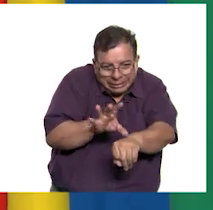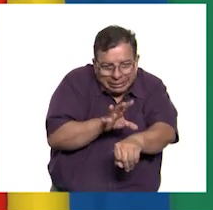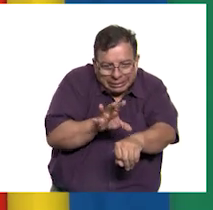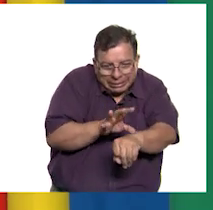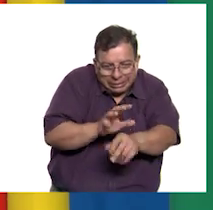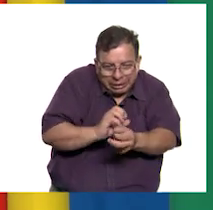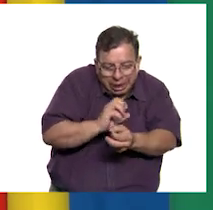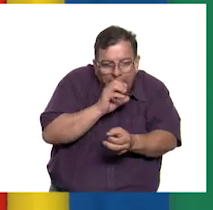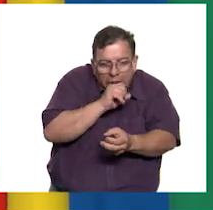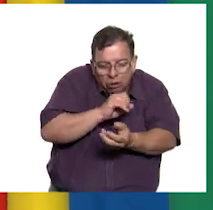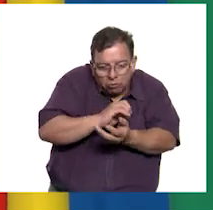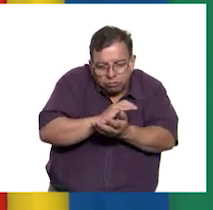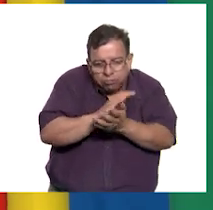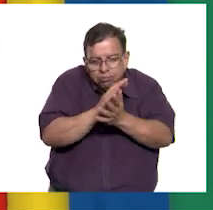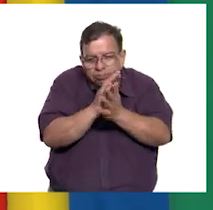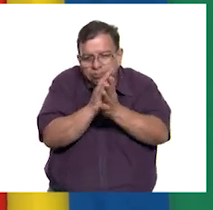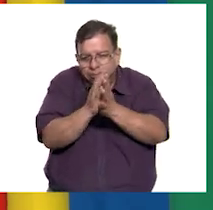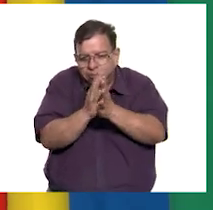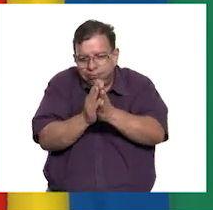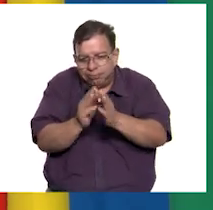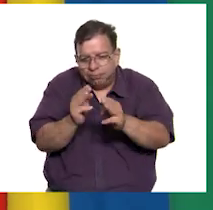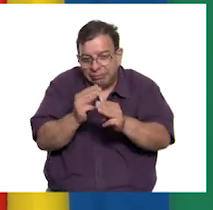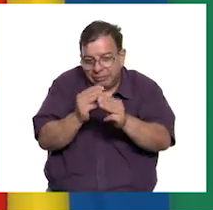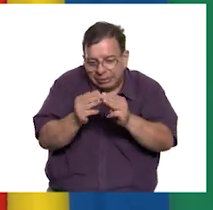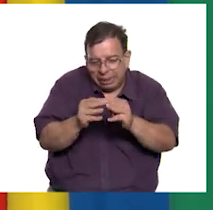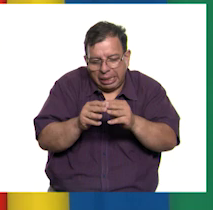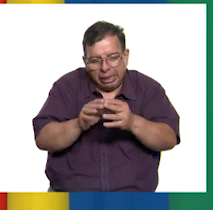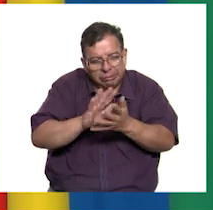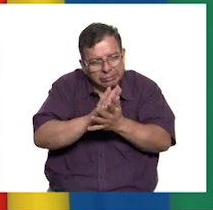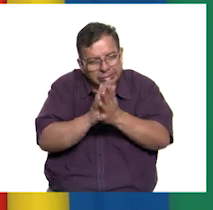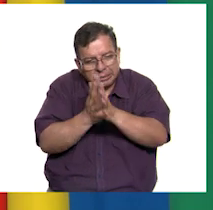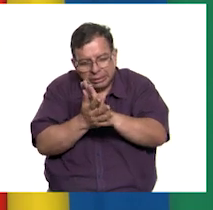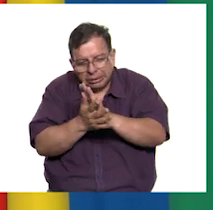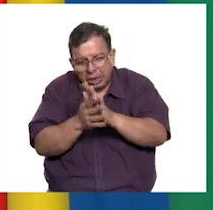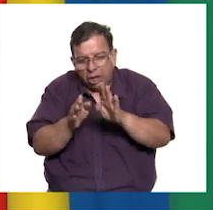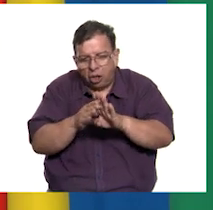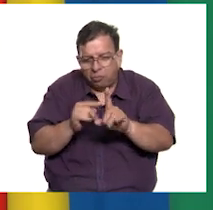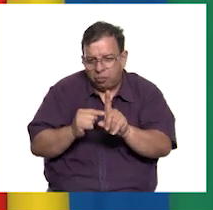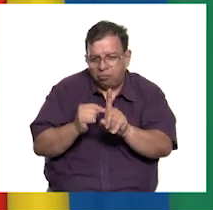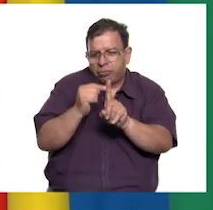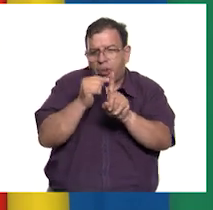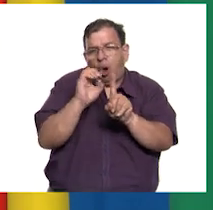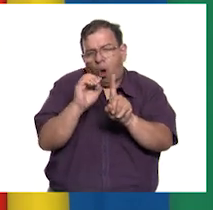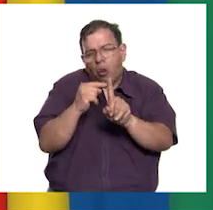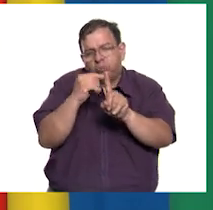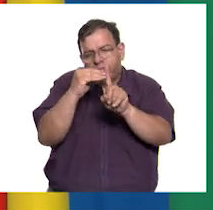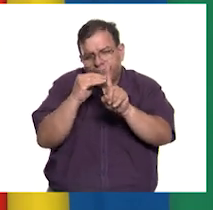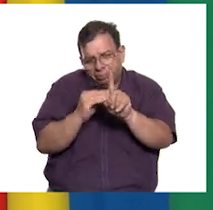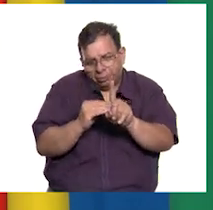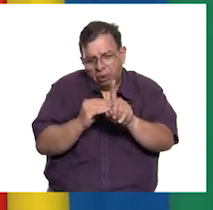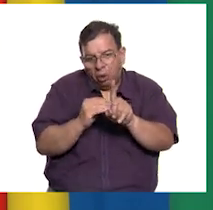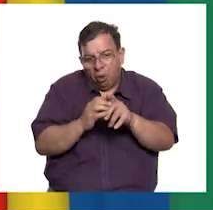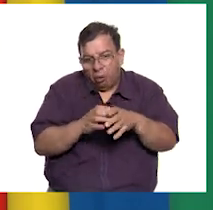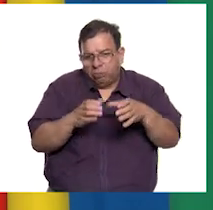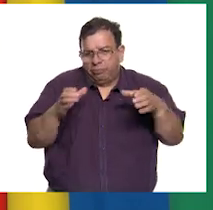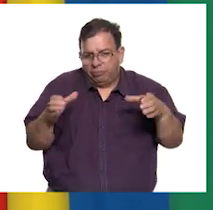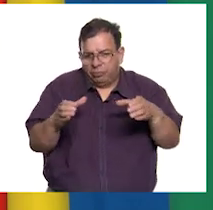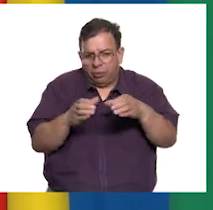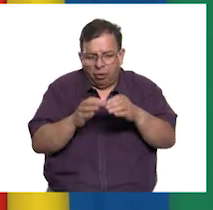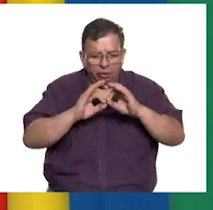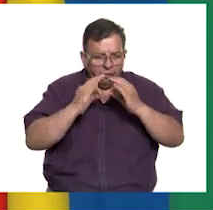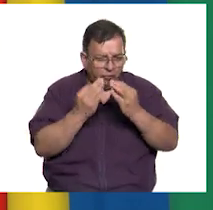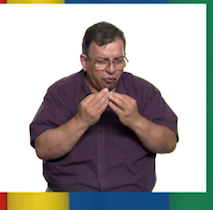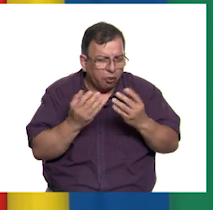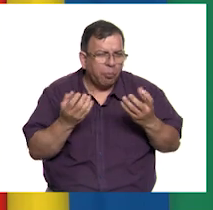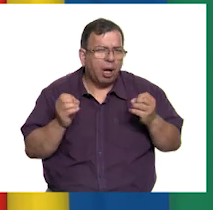calor provocan efectos sobre la materia. Aumentan o disminuyen la temperatura, también de tamaño, forma